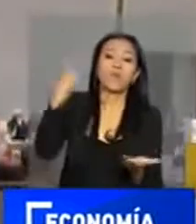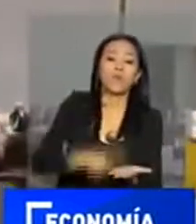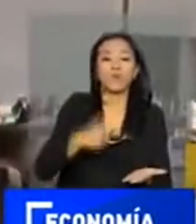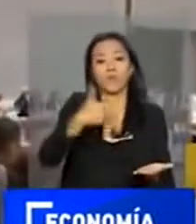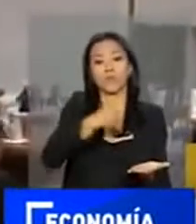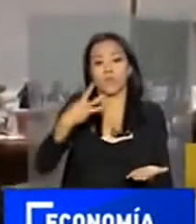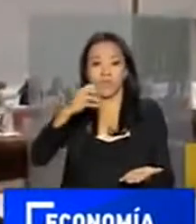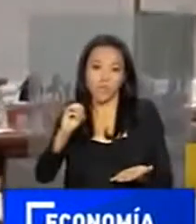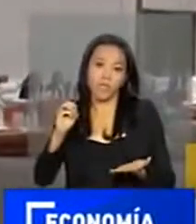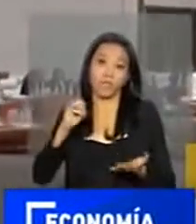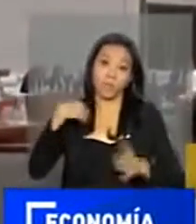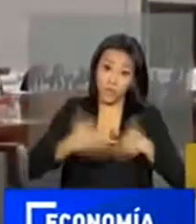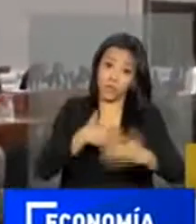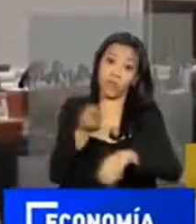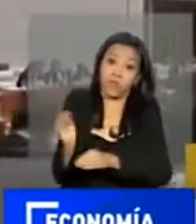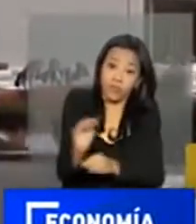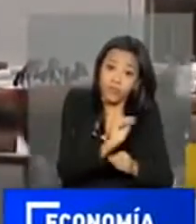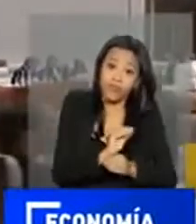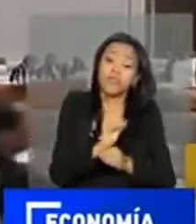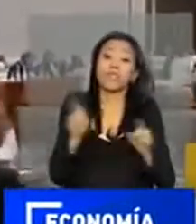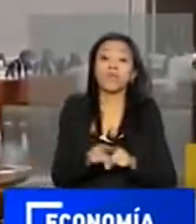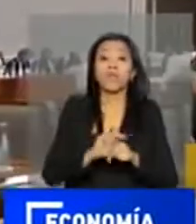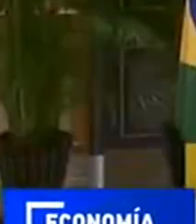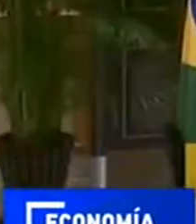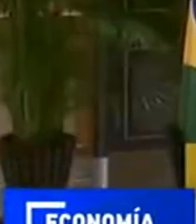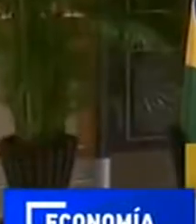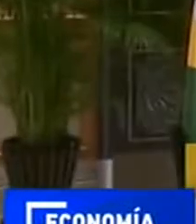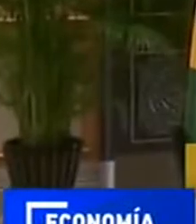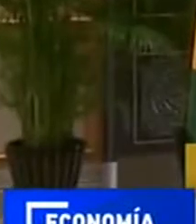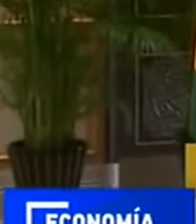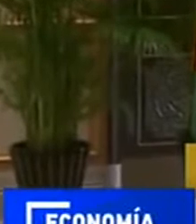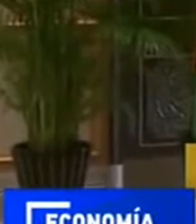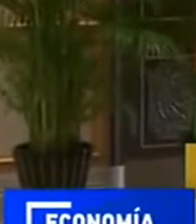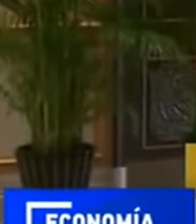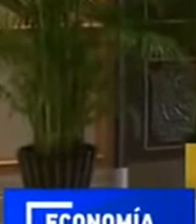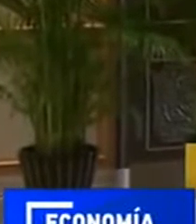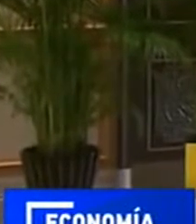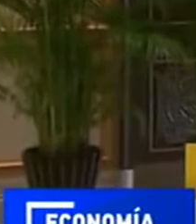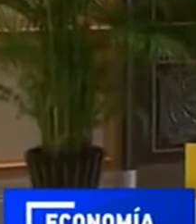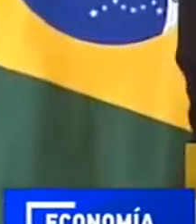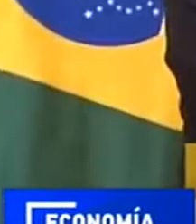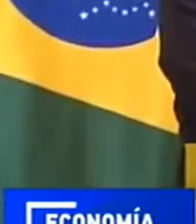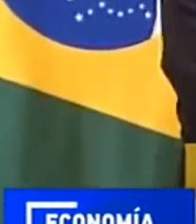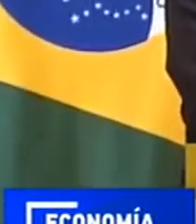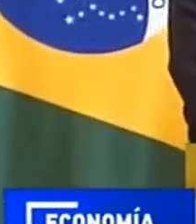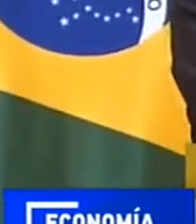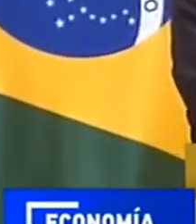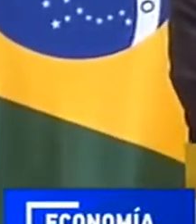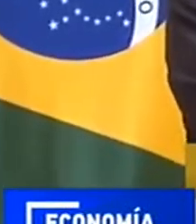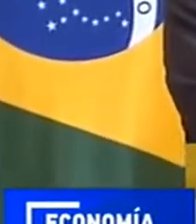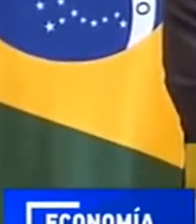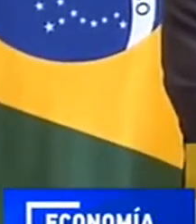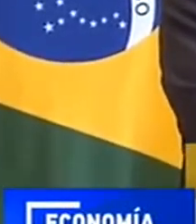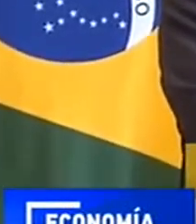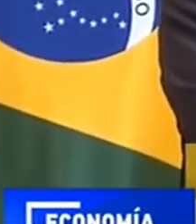destitución contra su predecesora dilma rousseff estaba reciente pero pasado un año fue recibido en xiamen china con los